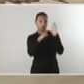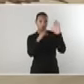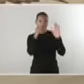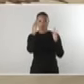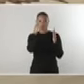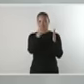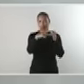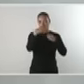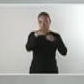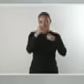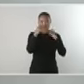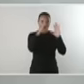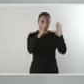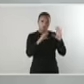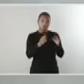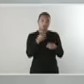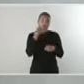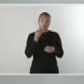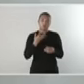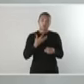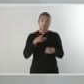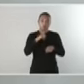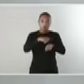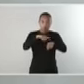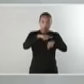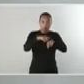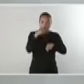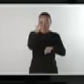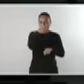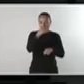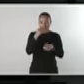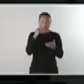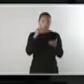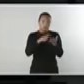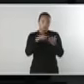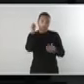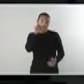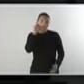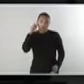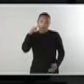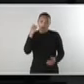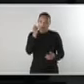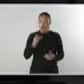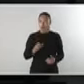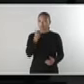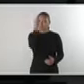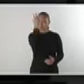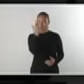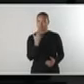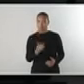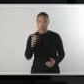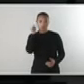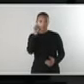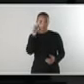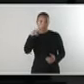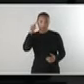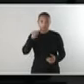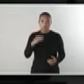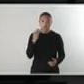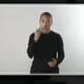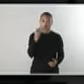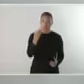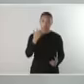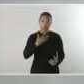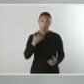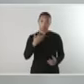y un contador de tiempo un cronómetro siempre están viendo su imagen y están viendo el tiempo que